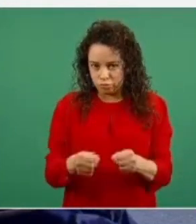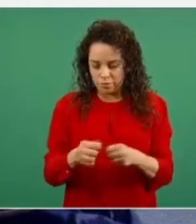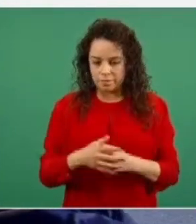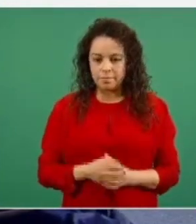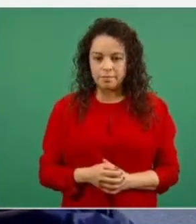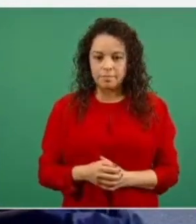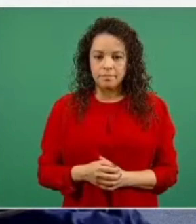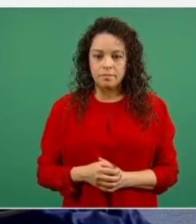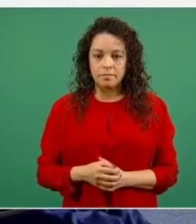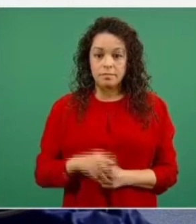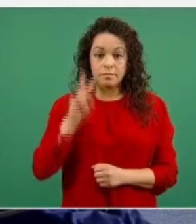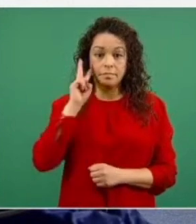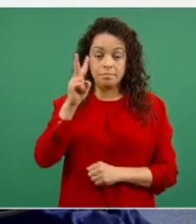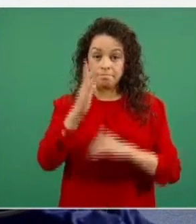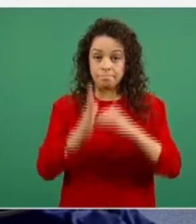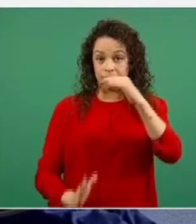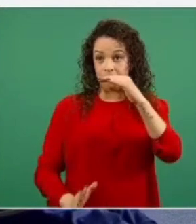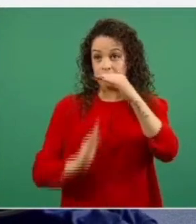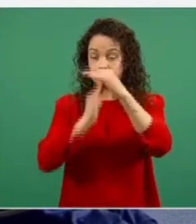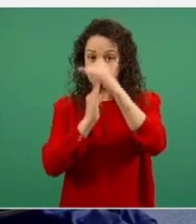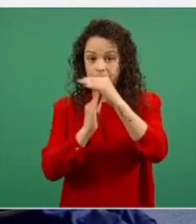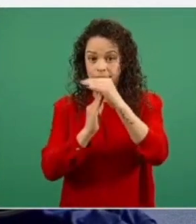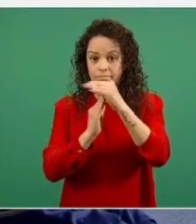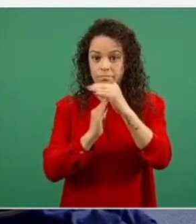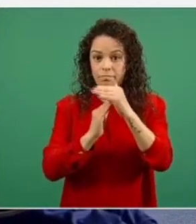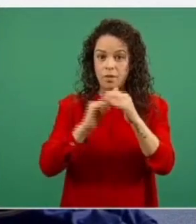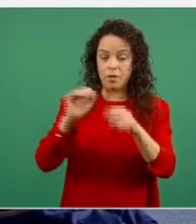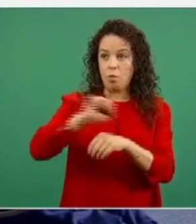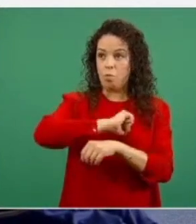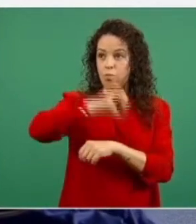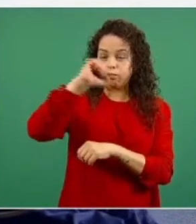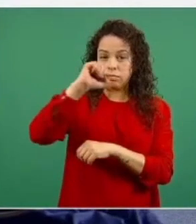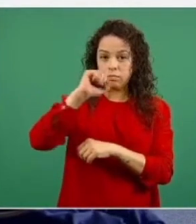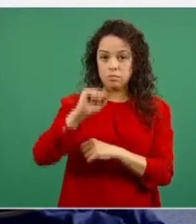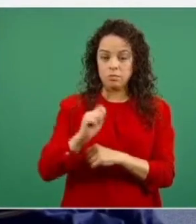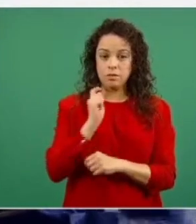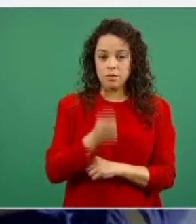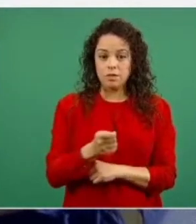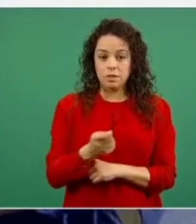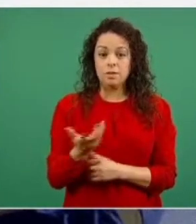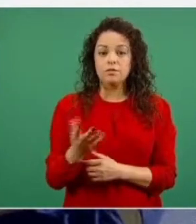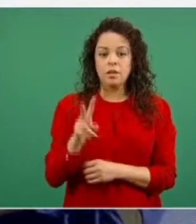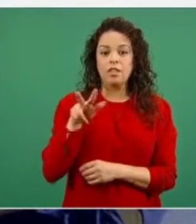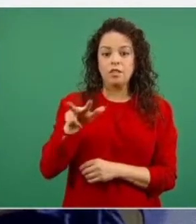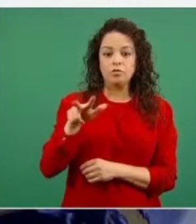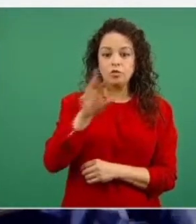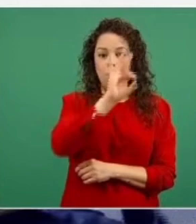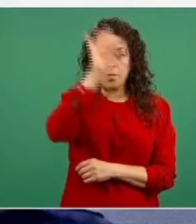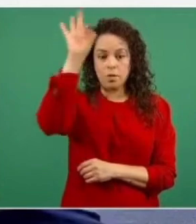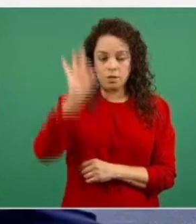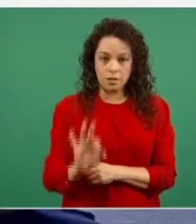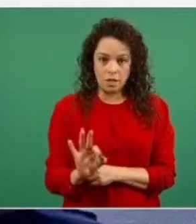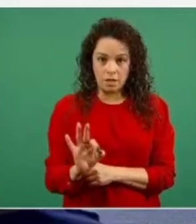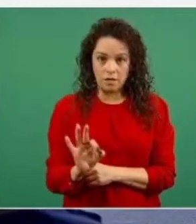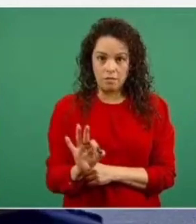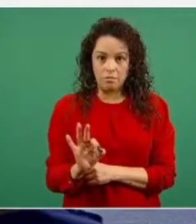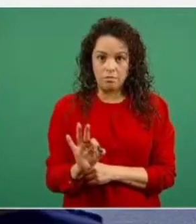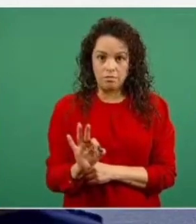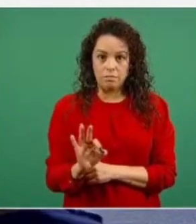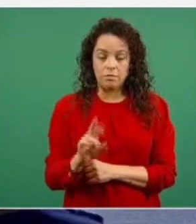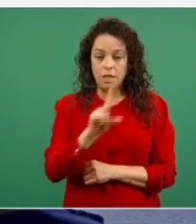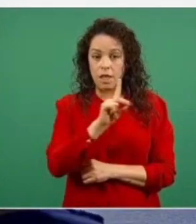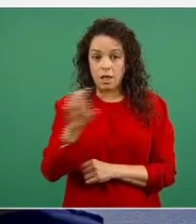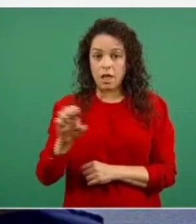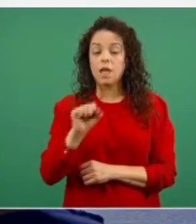Y llegamos a un tope o un pico muy alto de letalidad del 18% de los